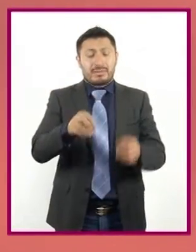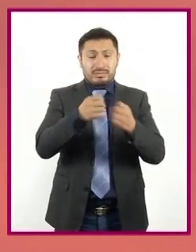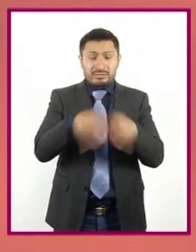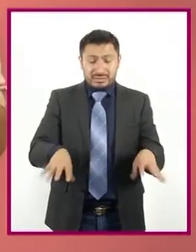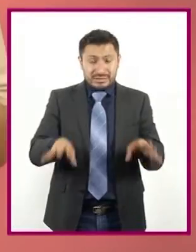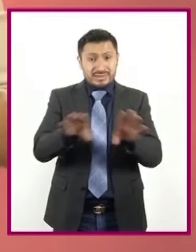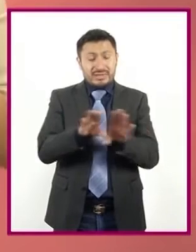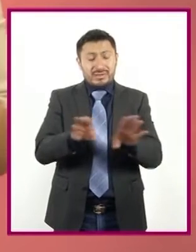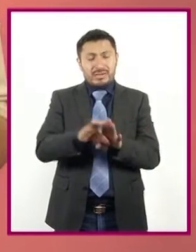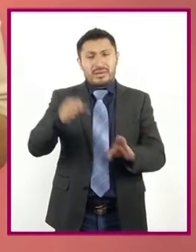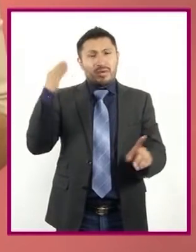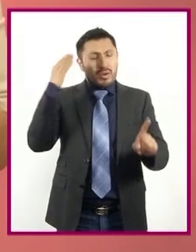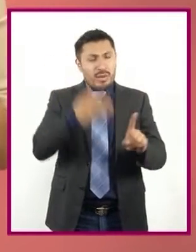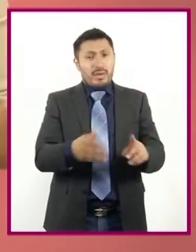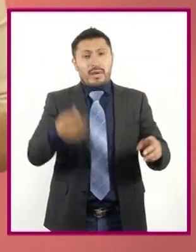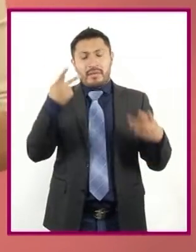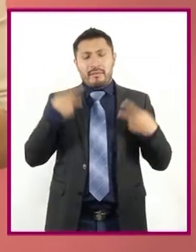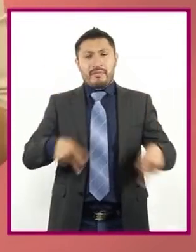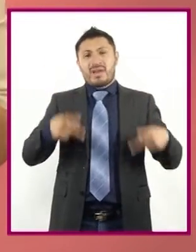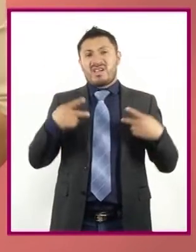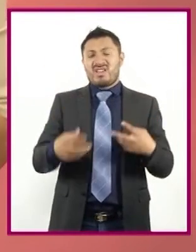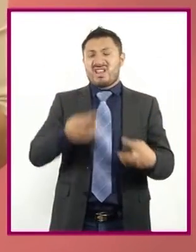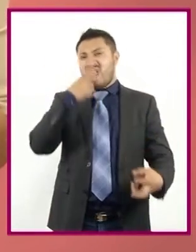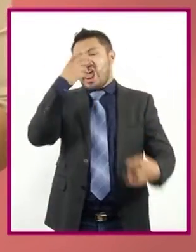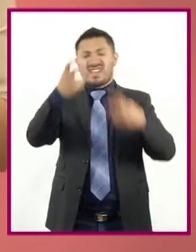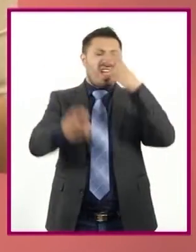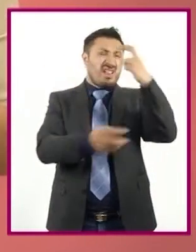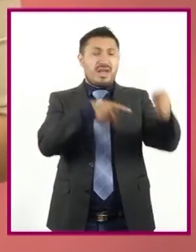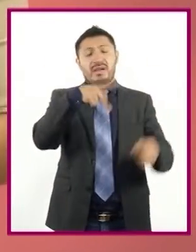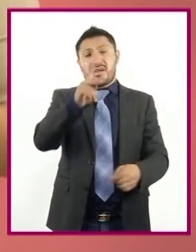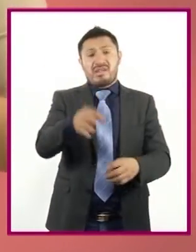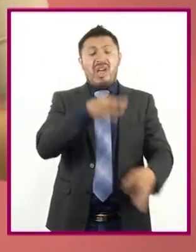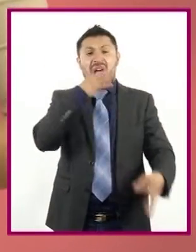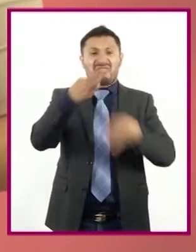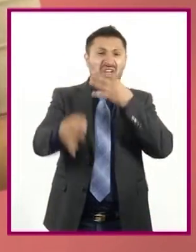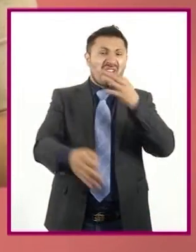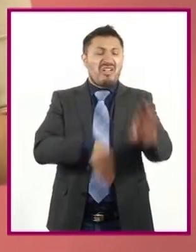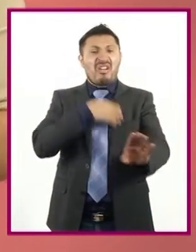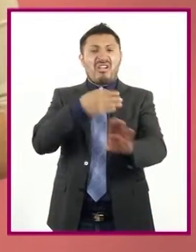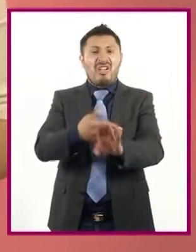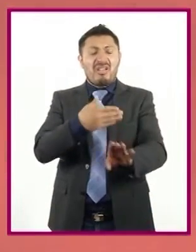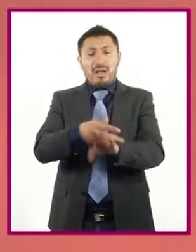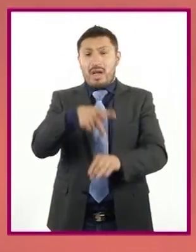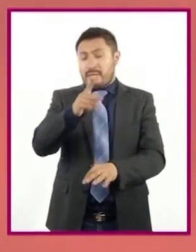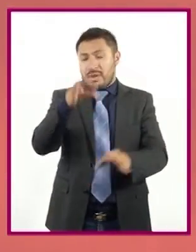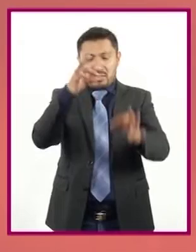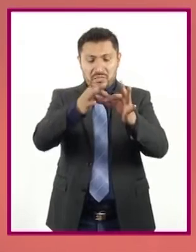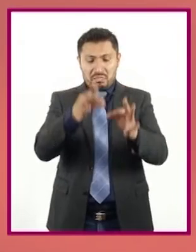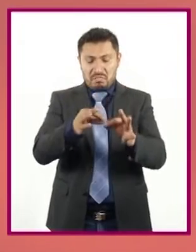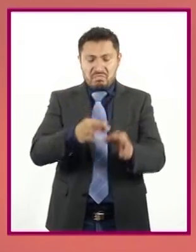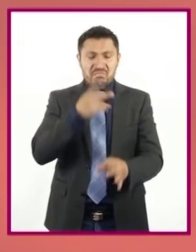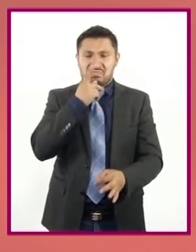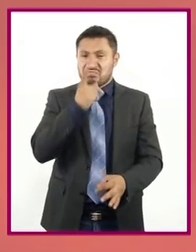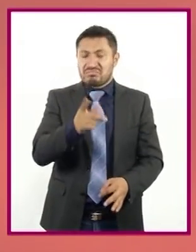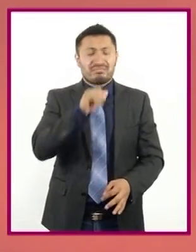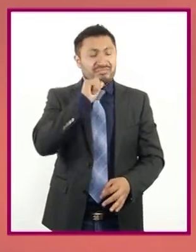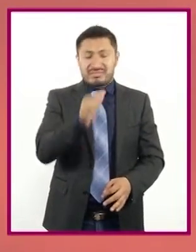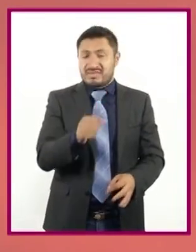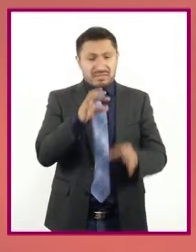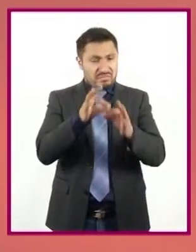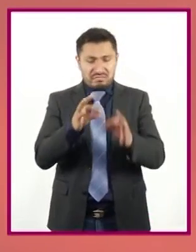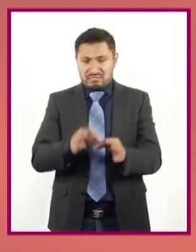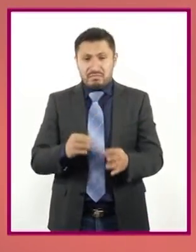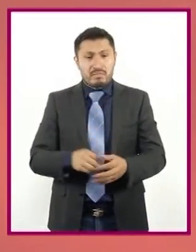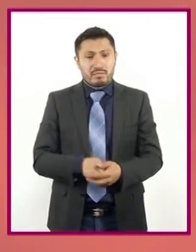referencia a las personas que gritan mucho o amenazan, pero no cumplen lo dicho con palabras. Los refranes, al igual que los